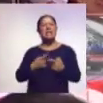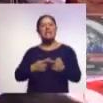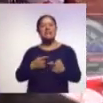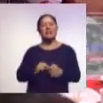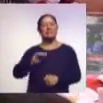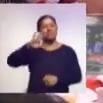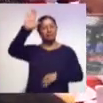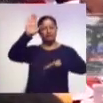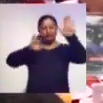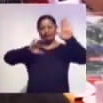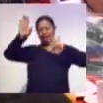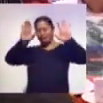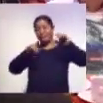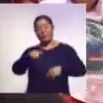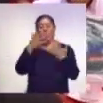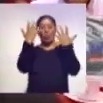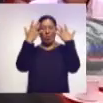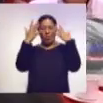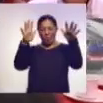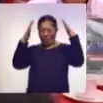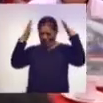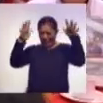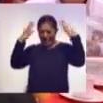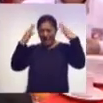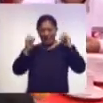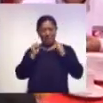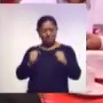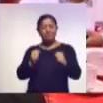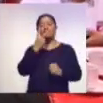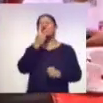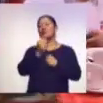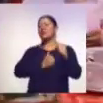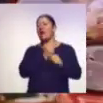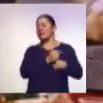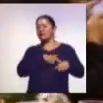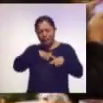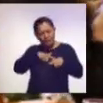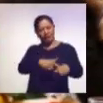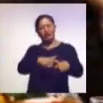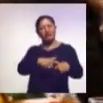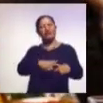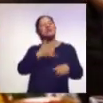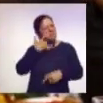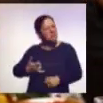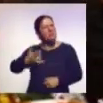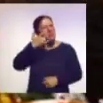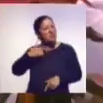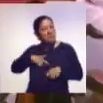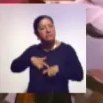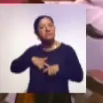Un aplauso enorme para quien pudo en 2 años consecutivos estar entre los primeros